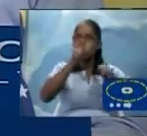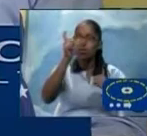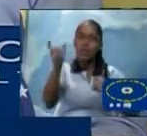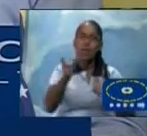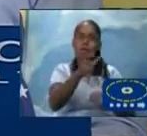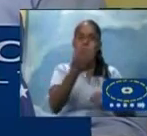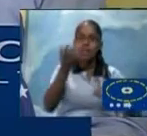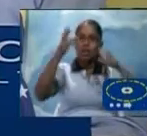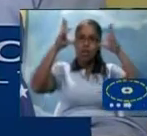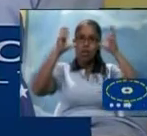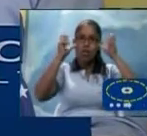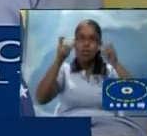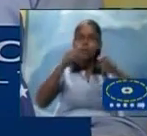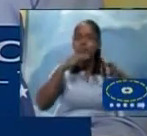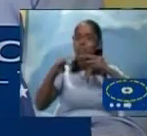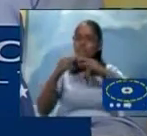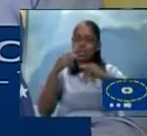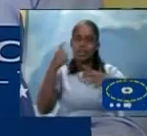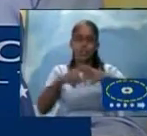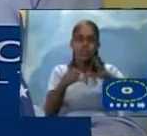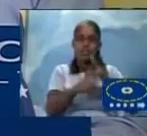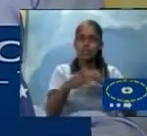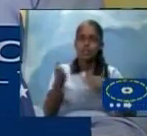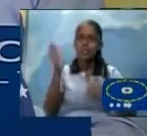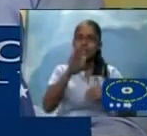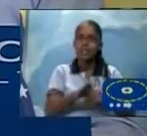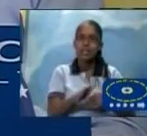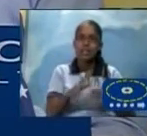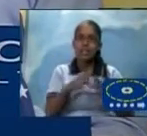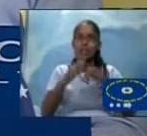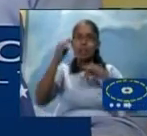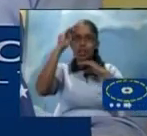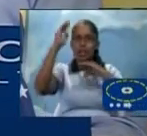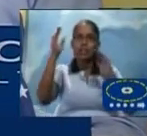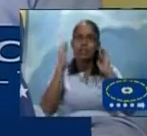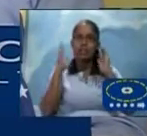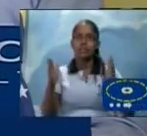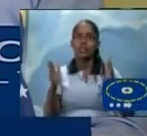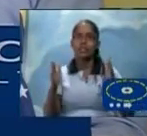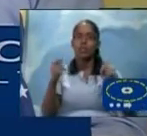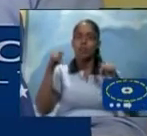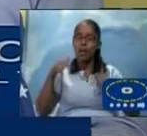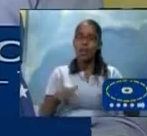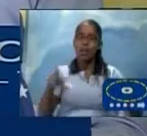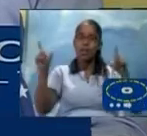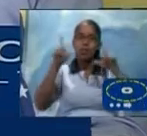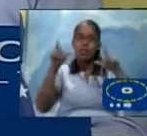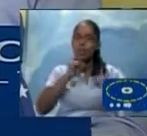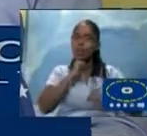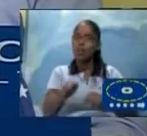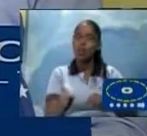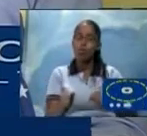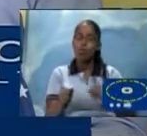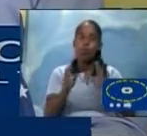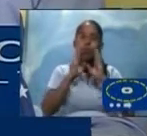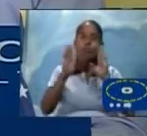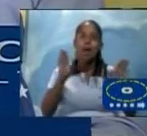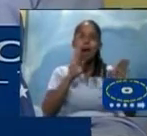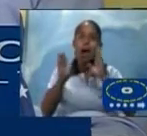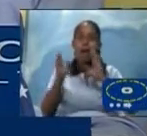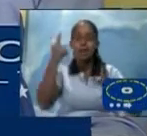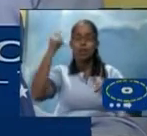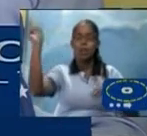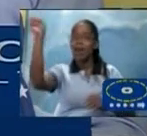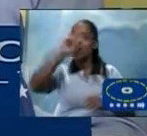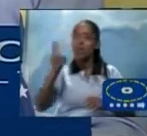oye el mensaje tras mensaje de que se está alertando? Estos matutinos es una alerta para